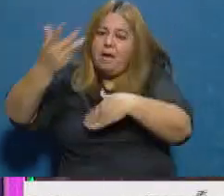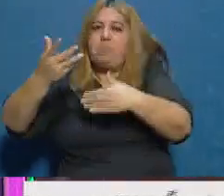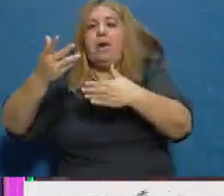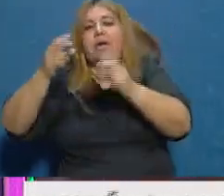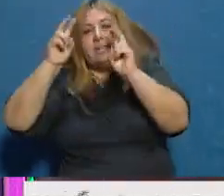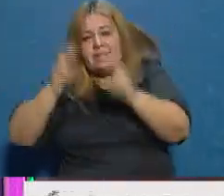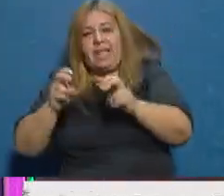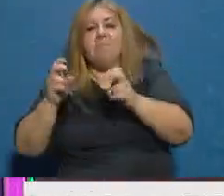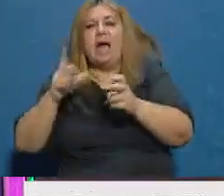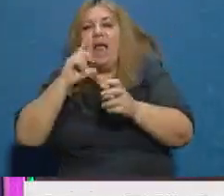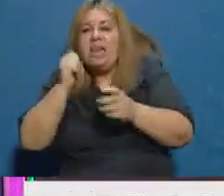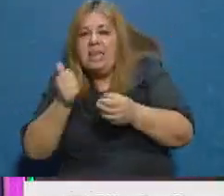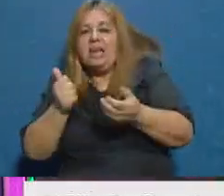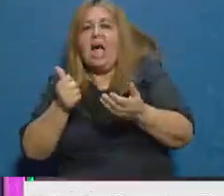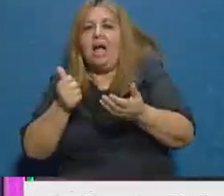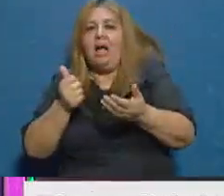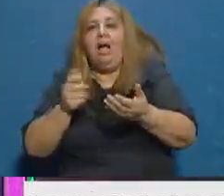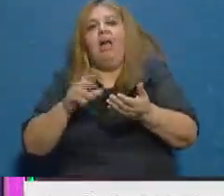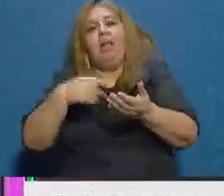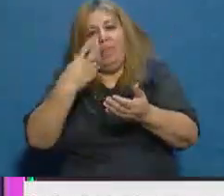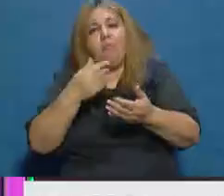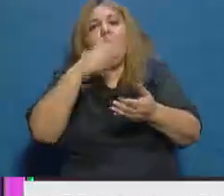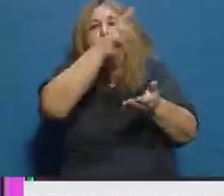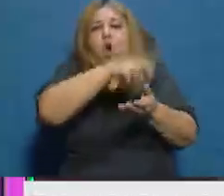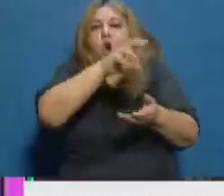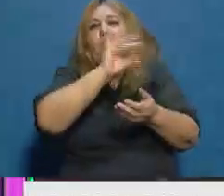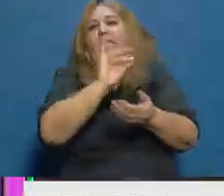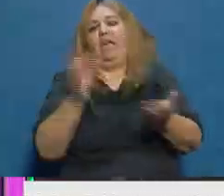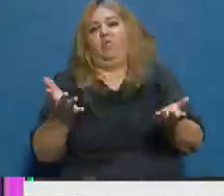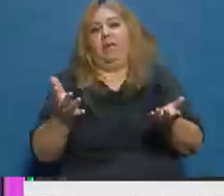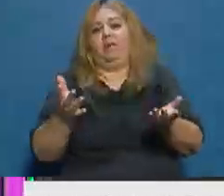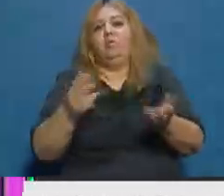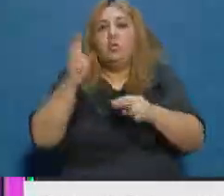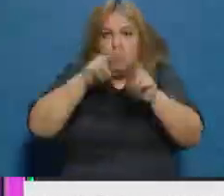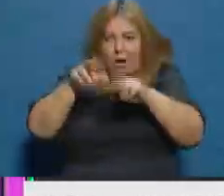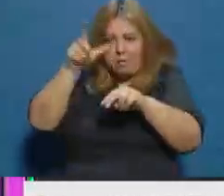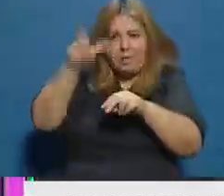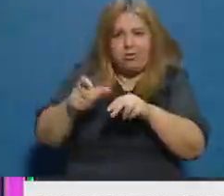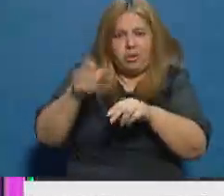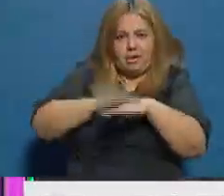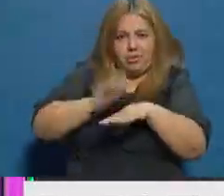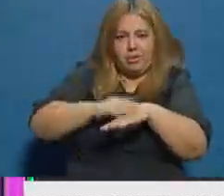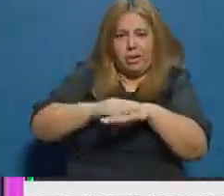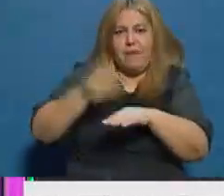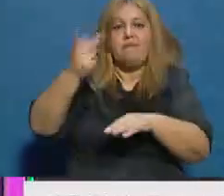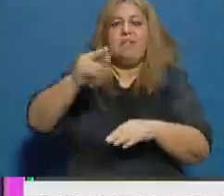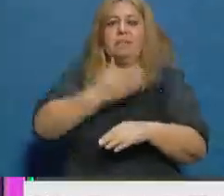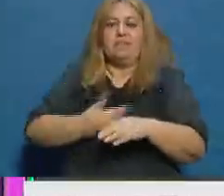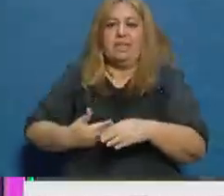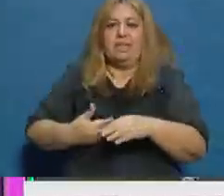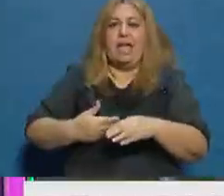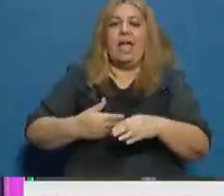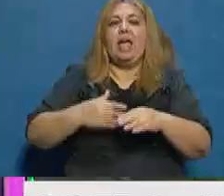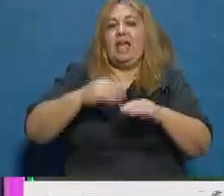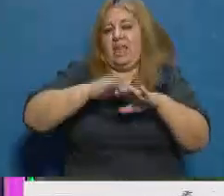a quien formó parte de este campeonato que decíamos de infantiles, de inferiores. Es el vicepresidente de Infanto Juvenil de la